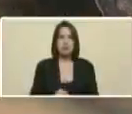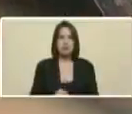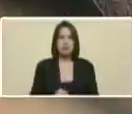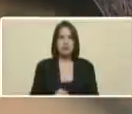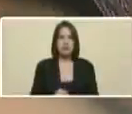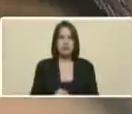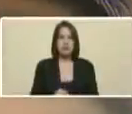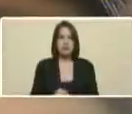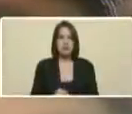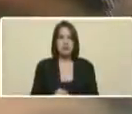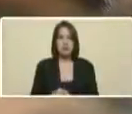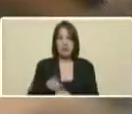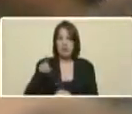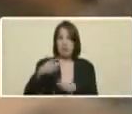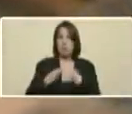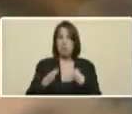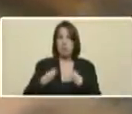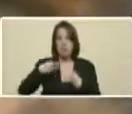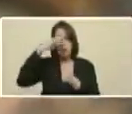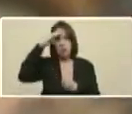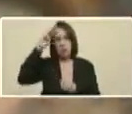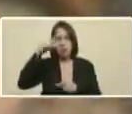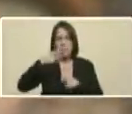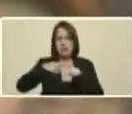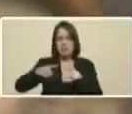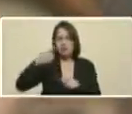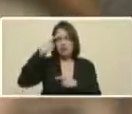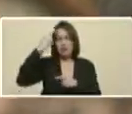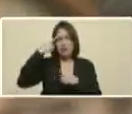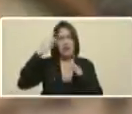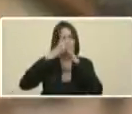porque a pesar de que vivía en Cuba, sabía más de Venezuela que todos nosotros.